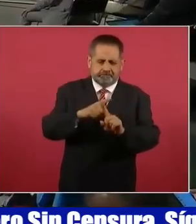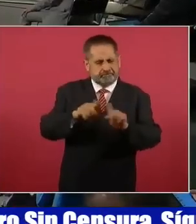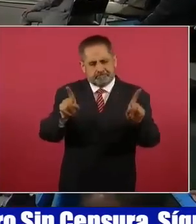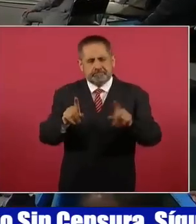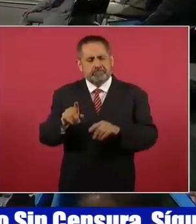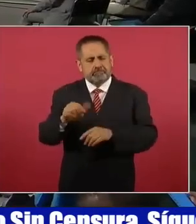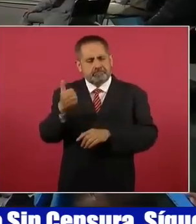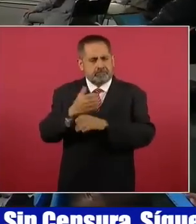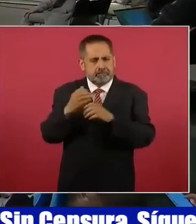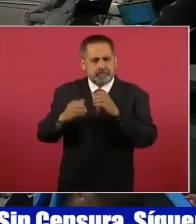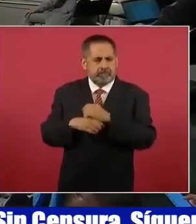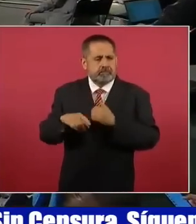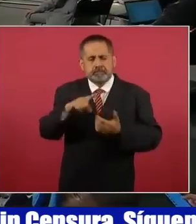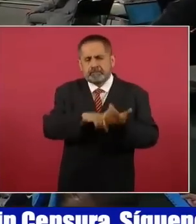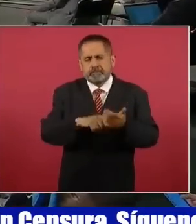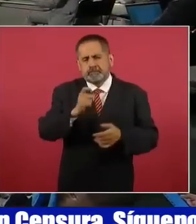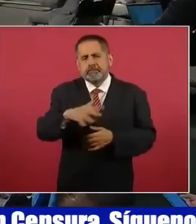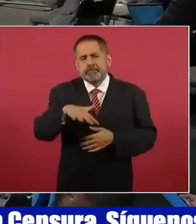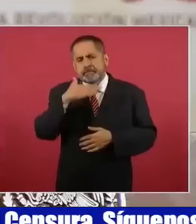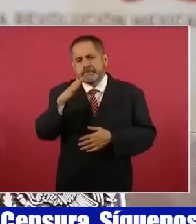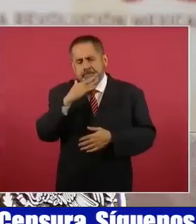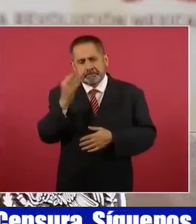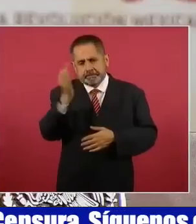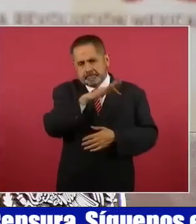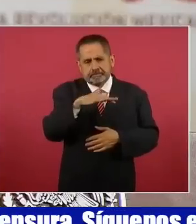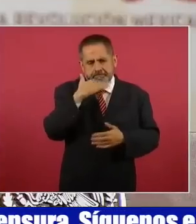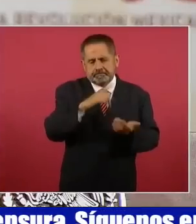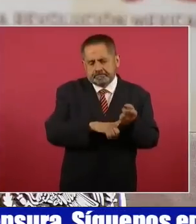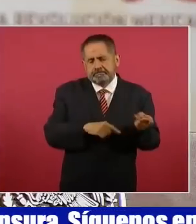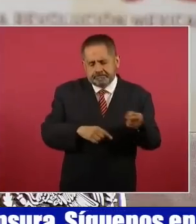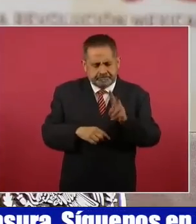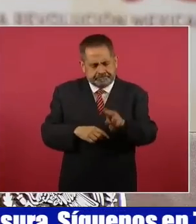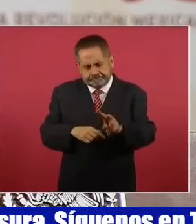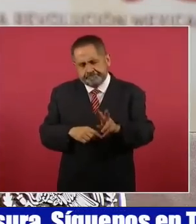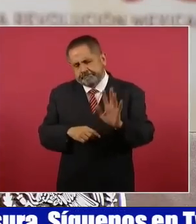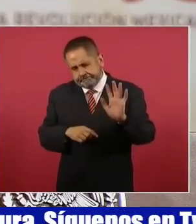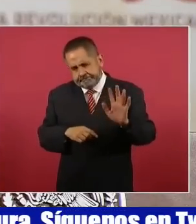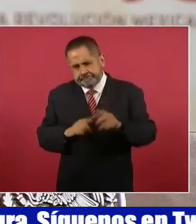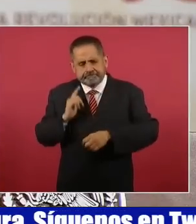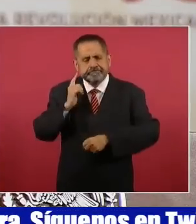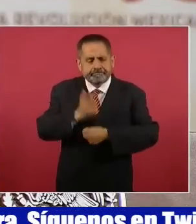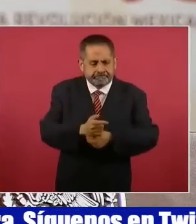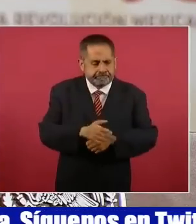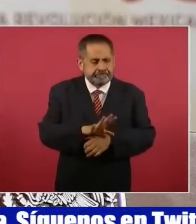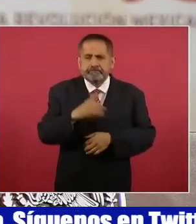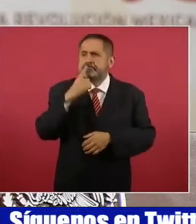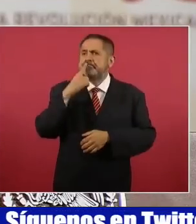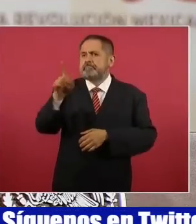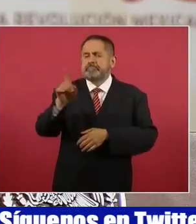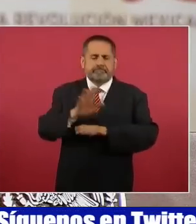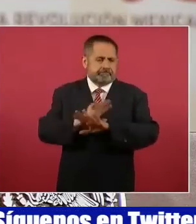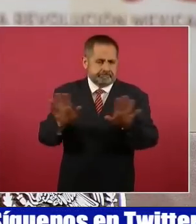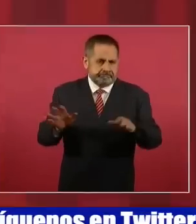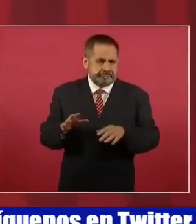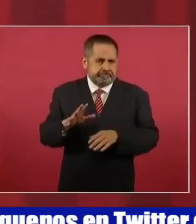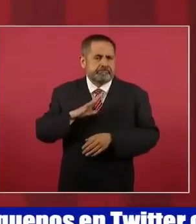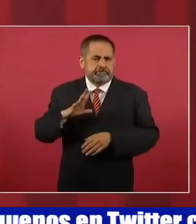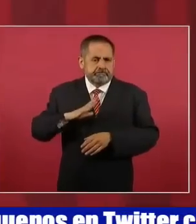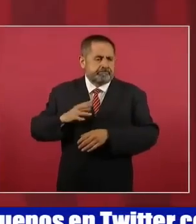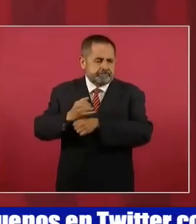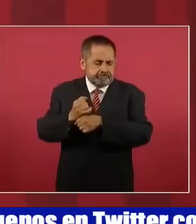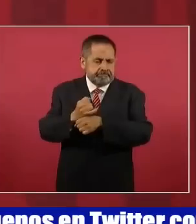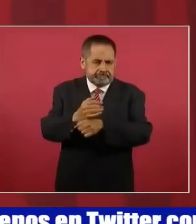de los medios de comunicación guardaron silencio, así como los intelectuales orgánicos, que por eso triunfa